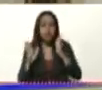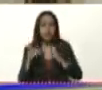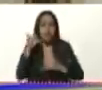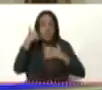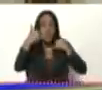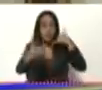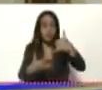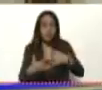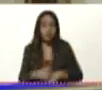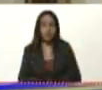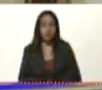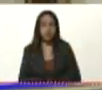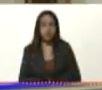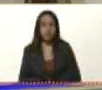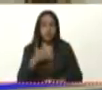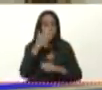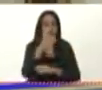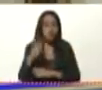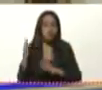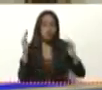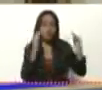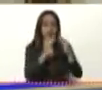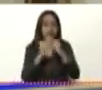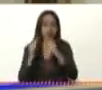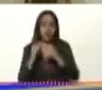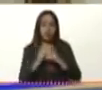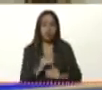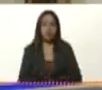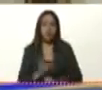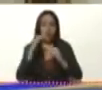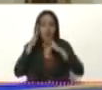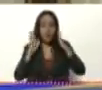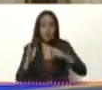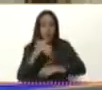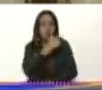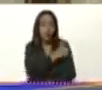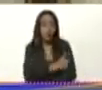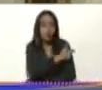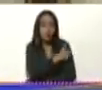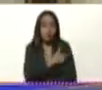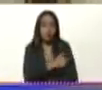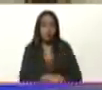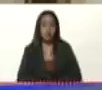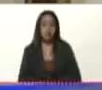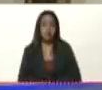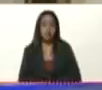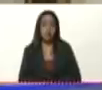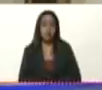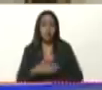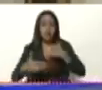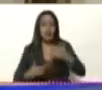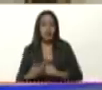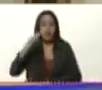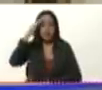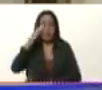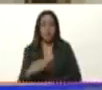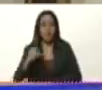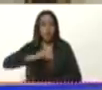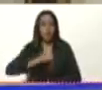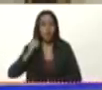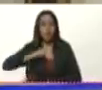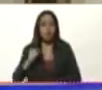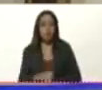telefónica, para la visita a casa, para la atención hospitalaria, para la acción militar policial,